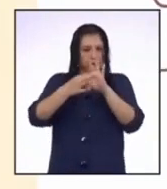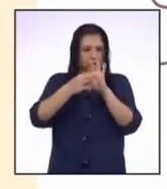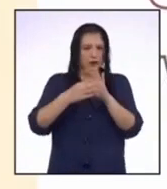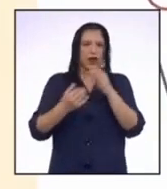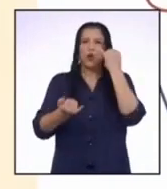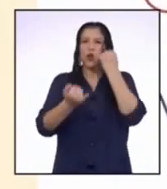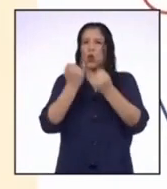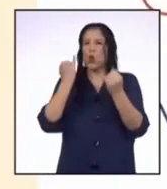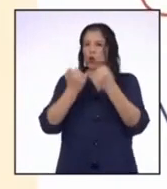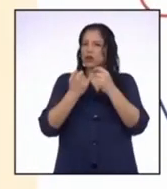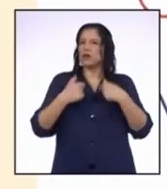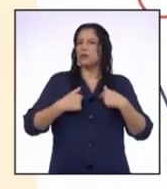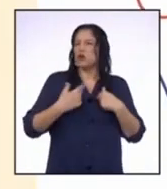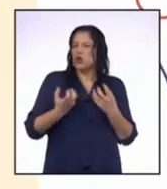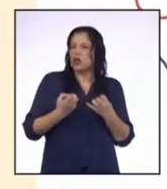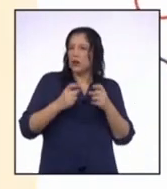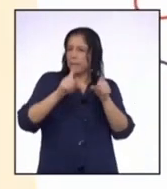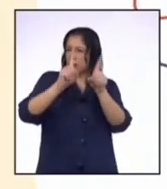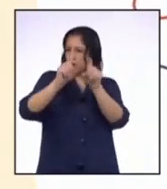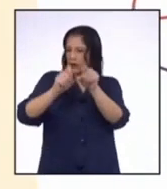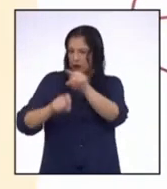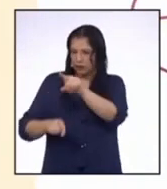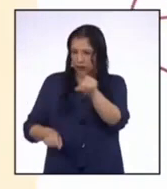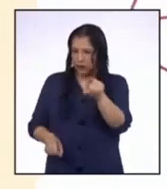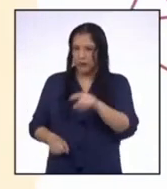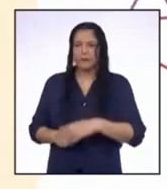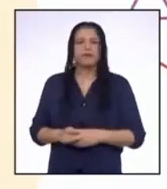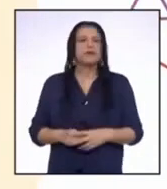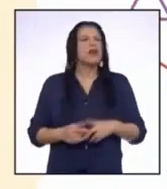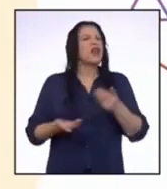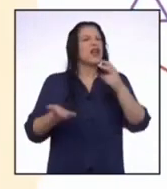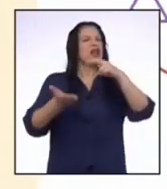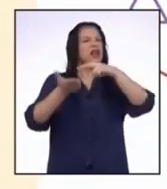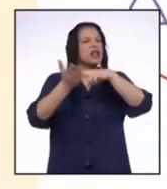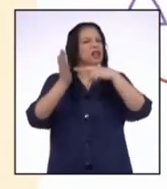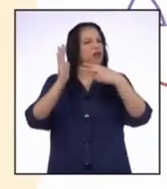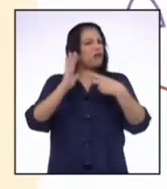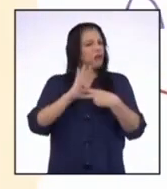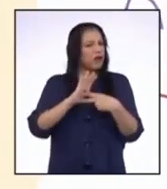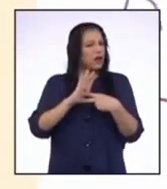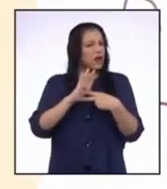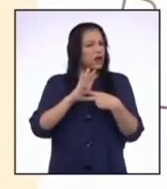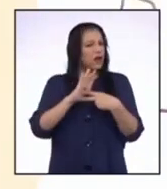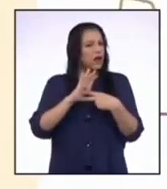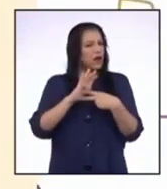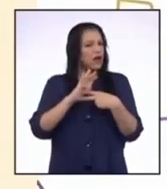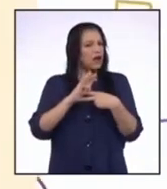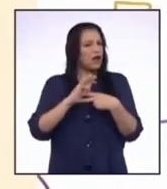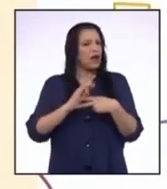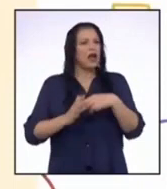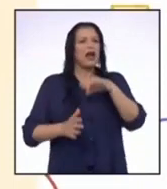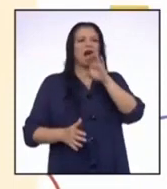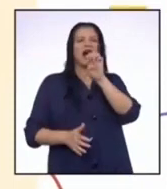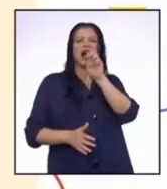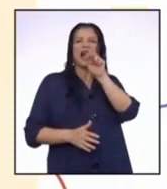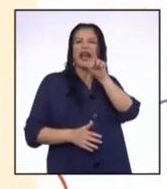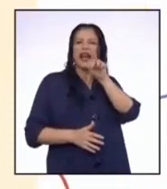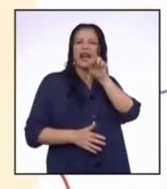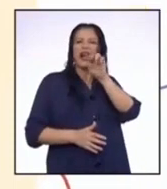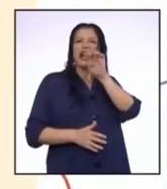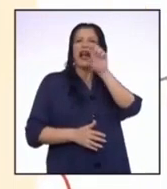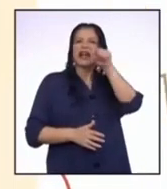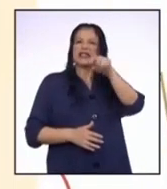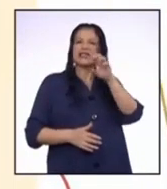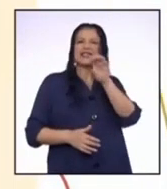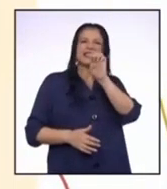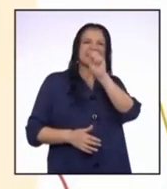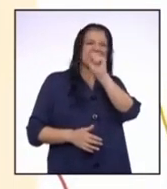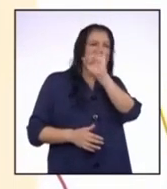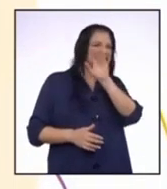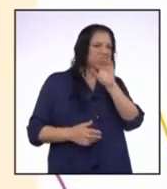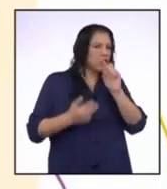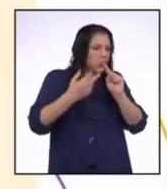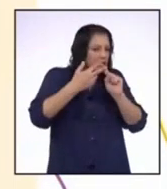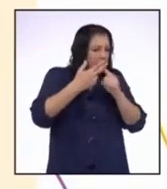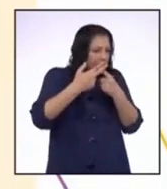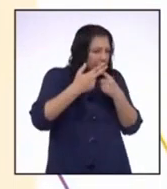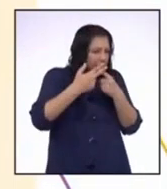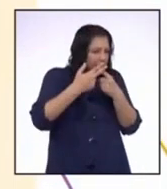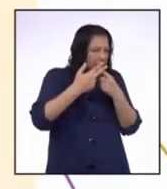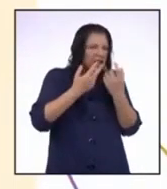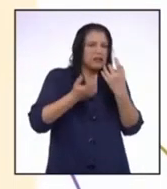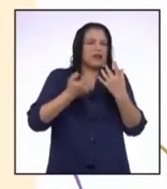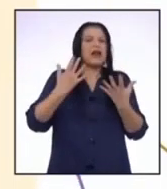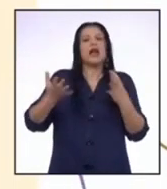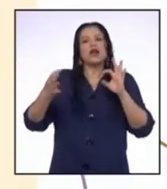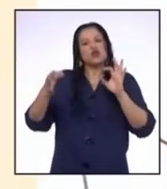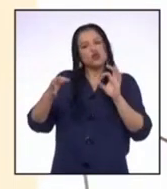me gustaría preguntarles. ¿Qué significa en ese sentido al inicio del párrafo? Bueno, es